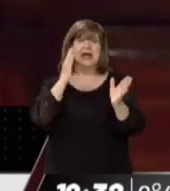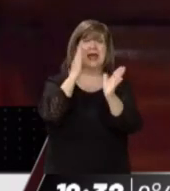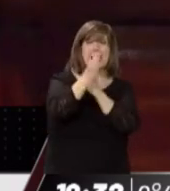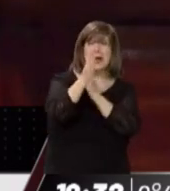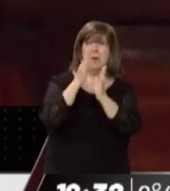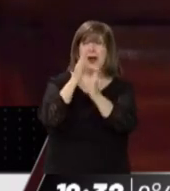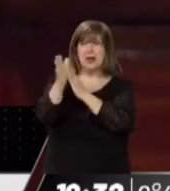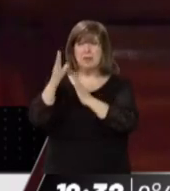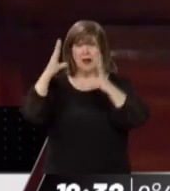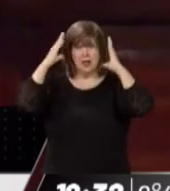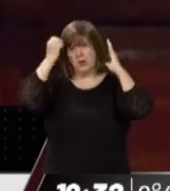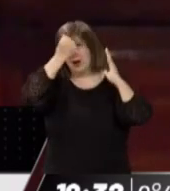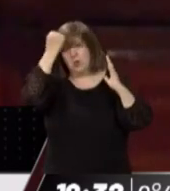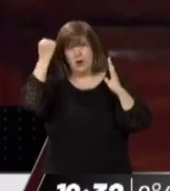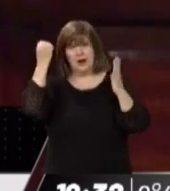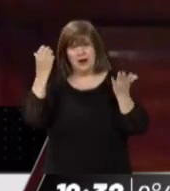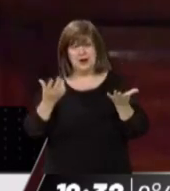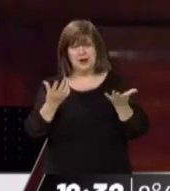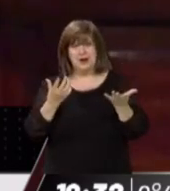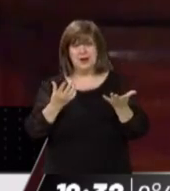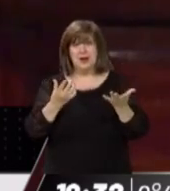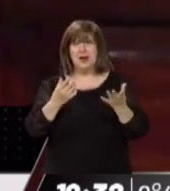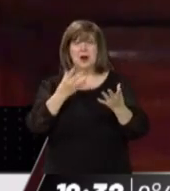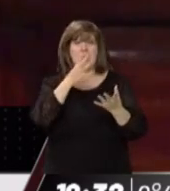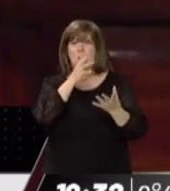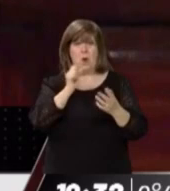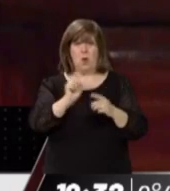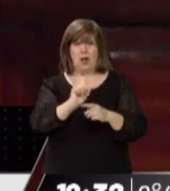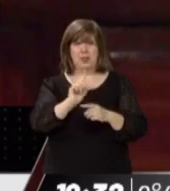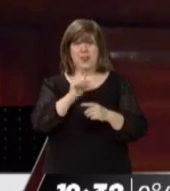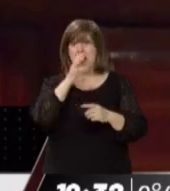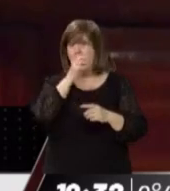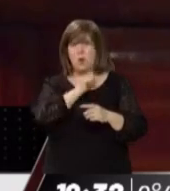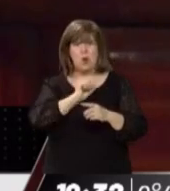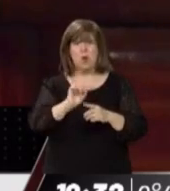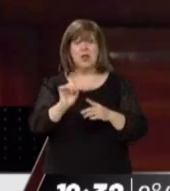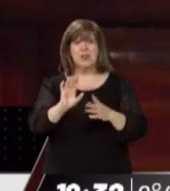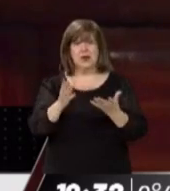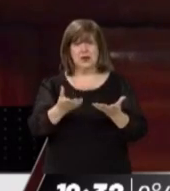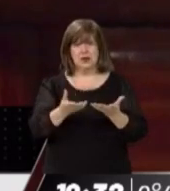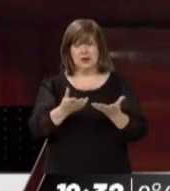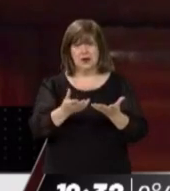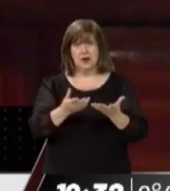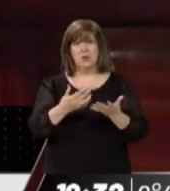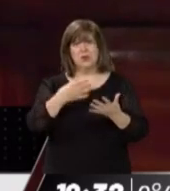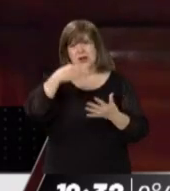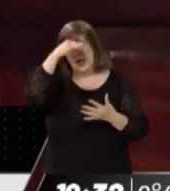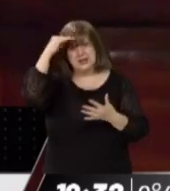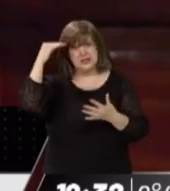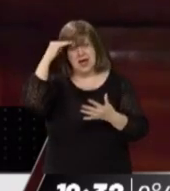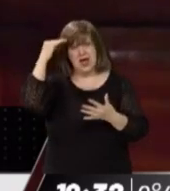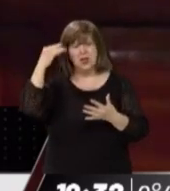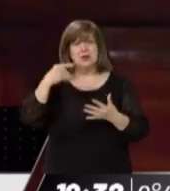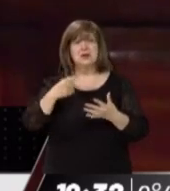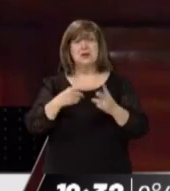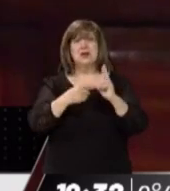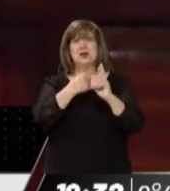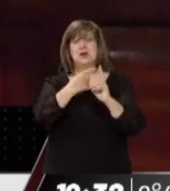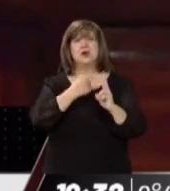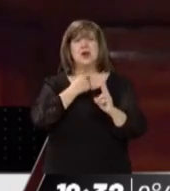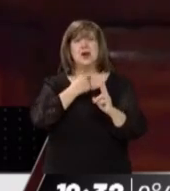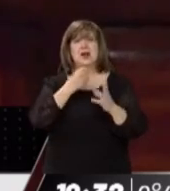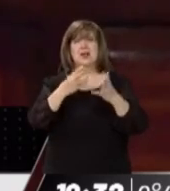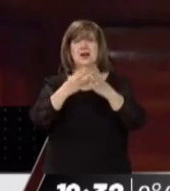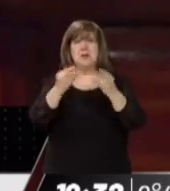de todo esto porque yo no lo soportan no soportan más con todo esto están cansado los chicos quieren que